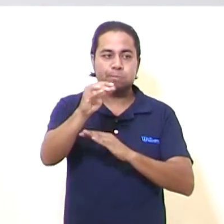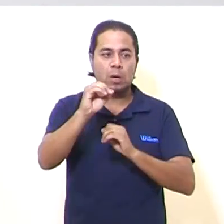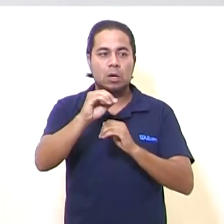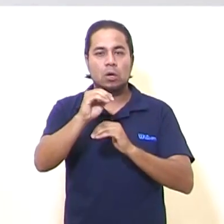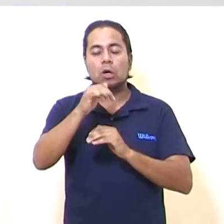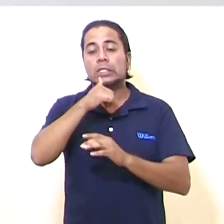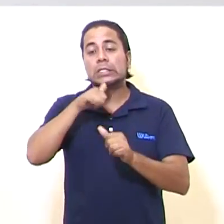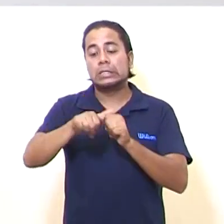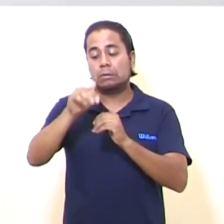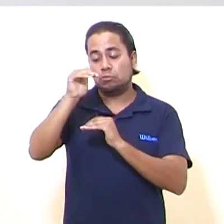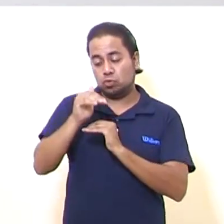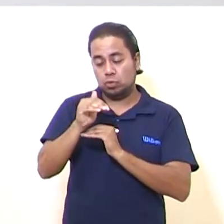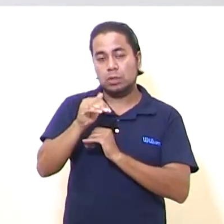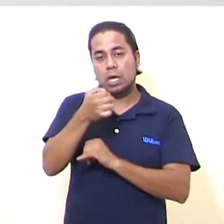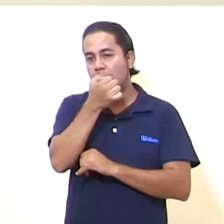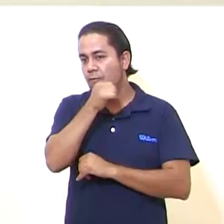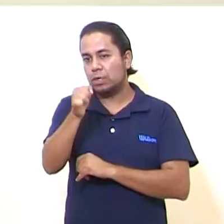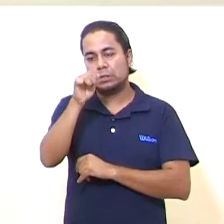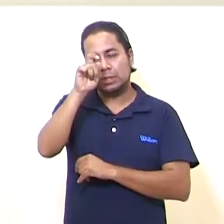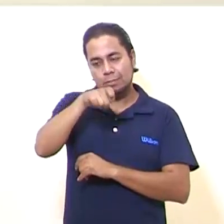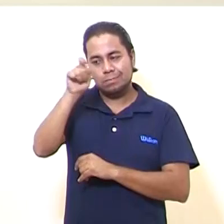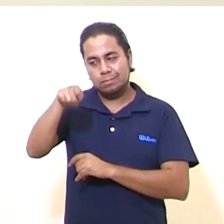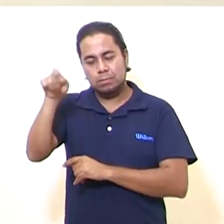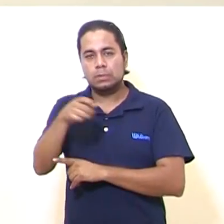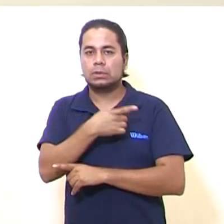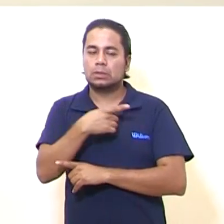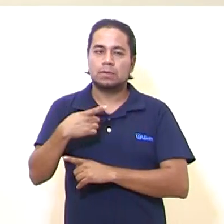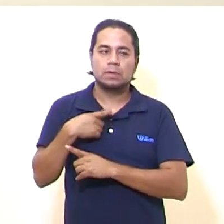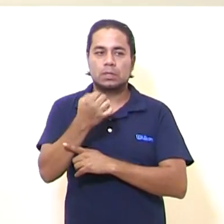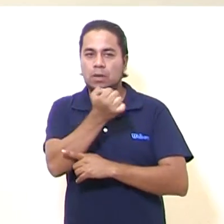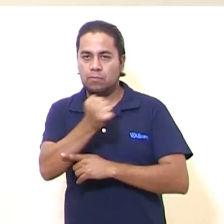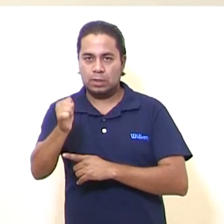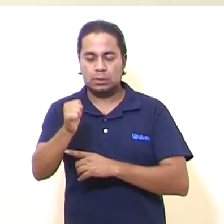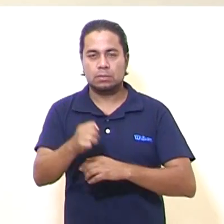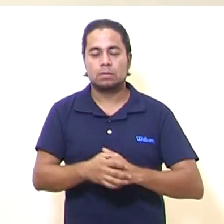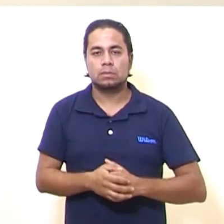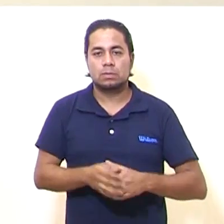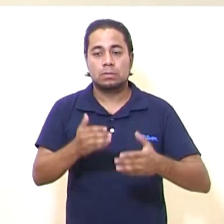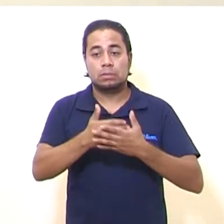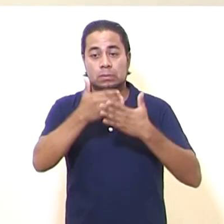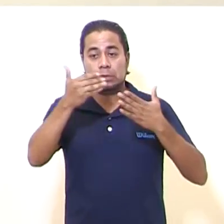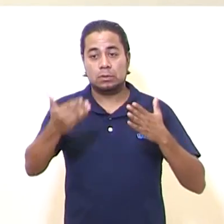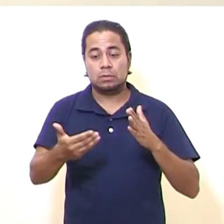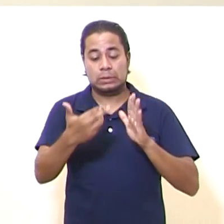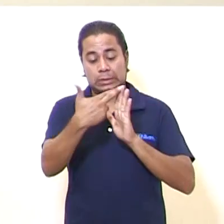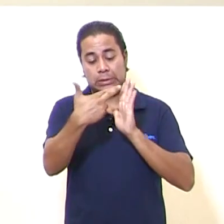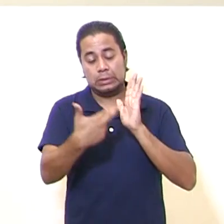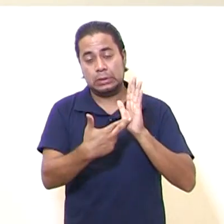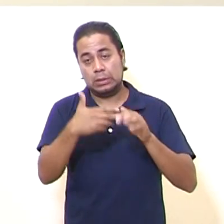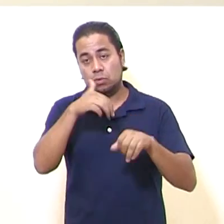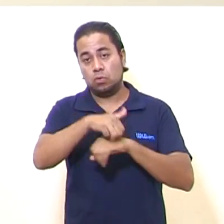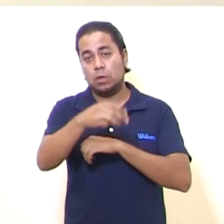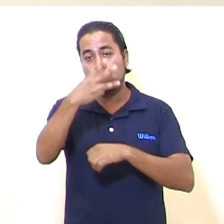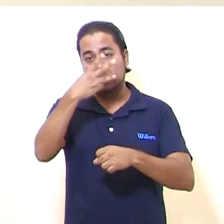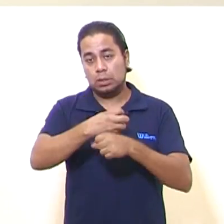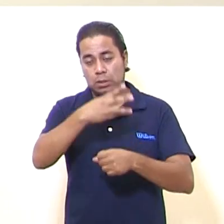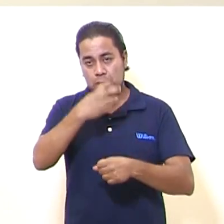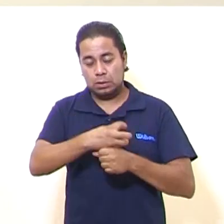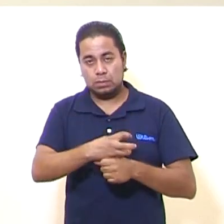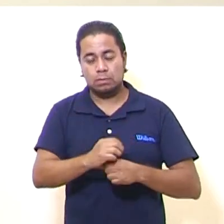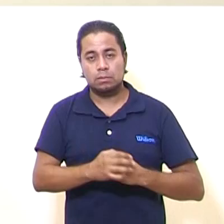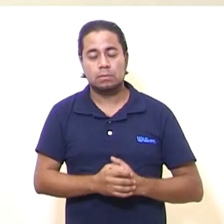todas y cada una de ellas se tienen que acentuar. Ahora bien, vamos con la tercera.